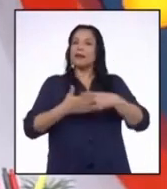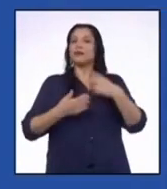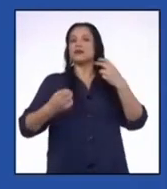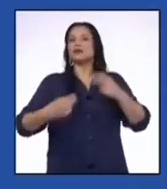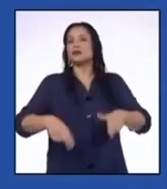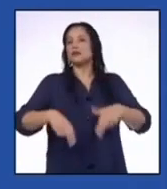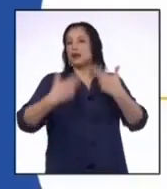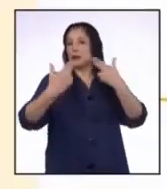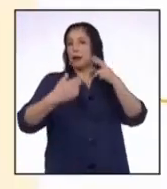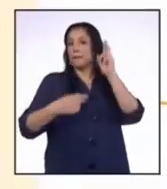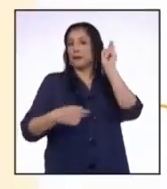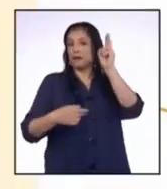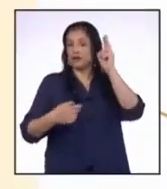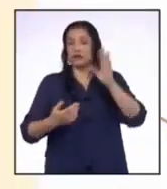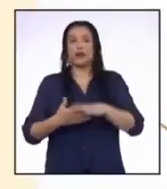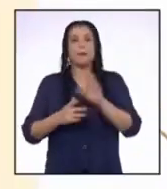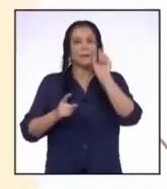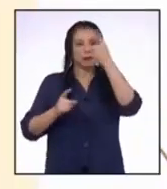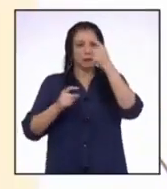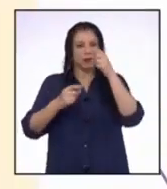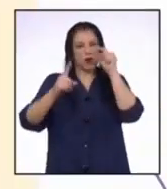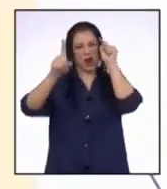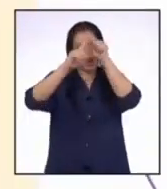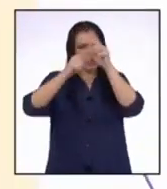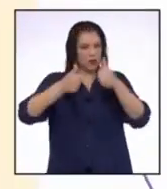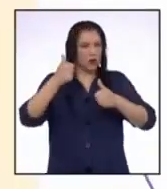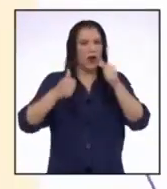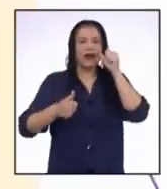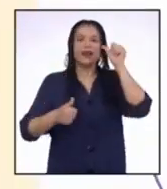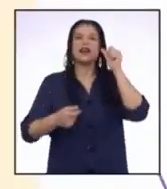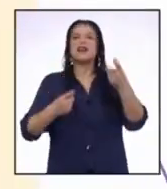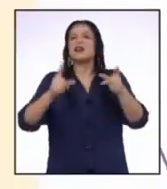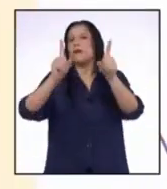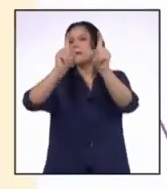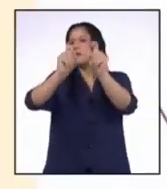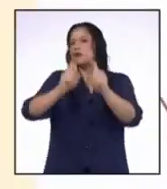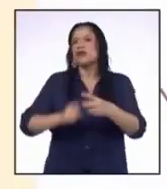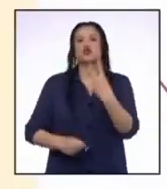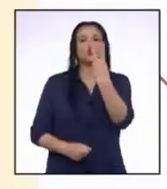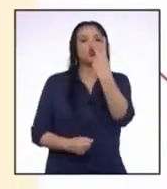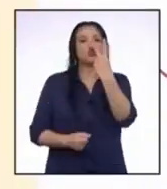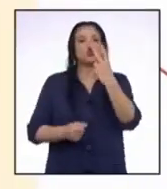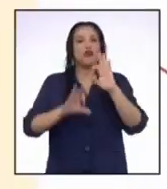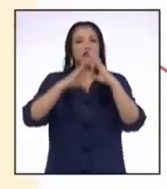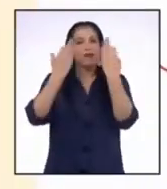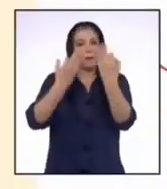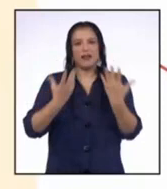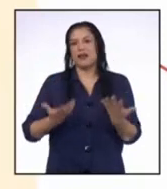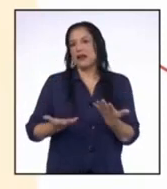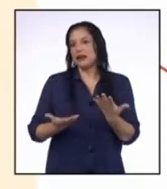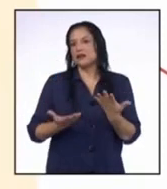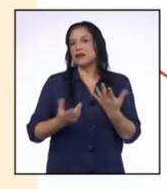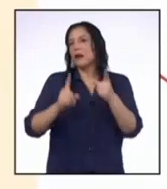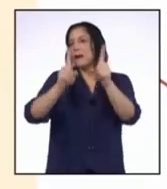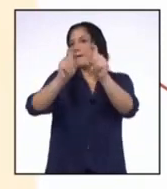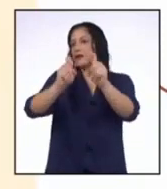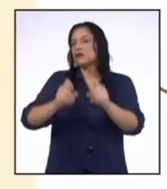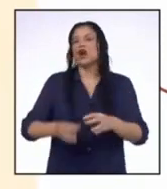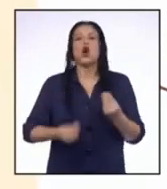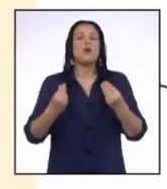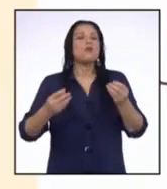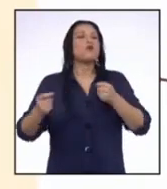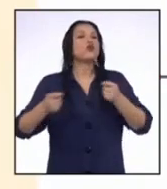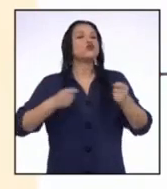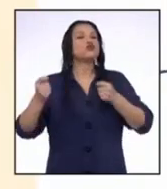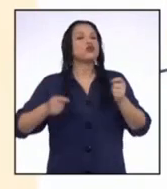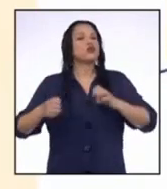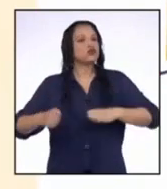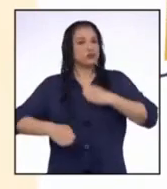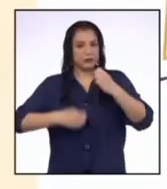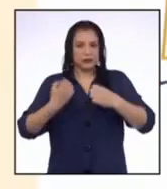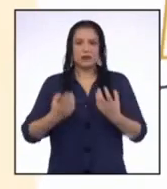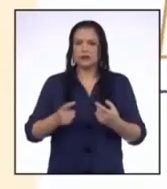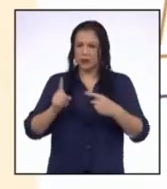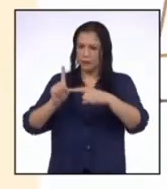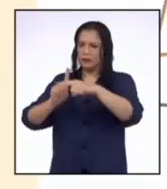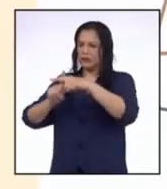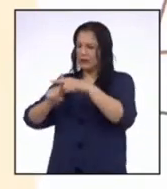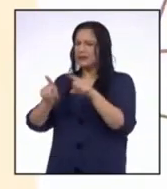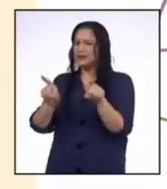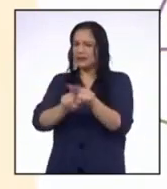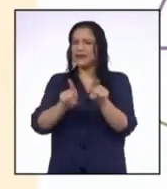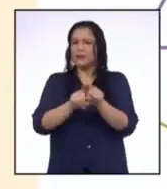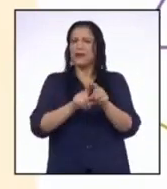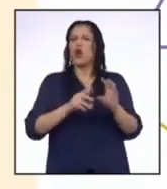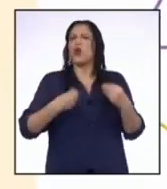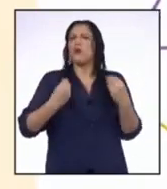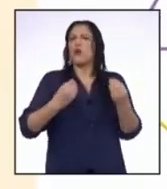dejamos ayer. Este consistía en preguntarle a un mínimo de 2 familiares cercanos cómo han manejado sus emociones tanto positivas